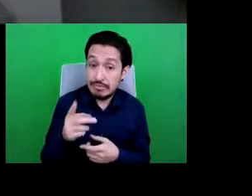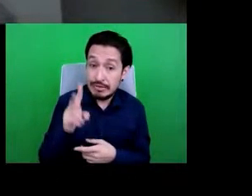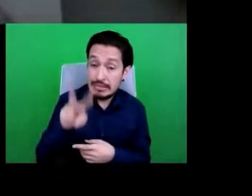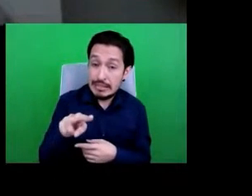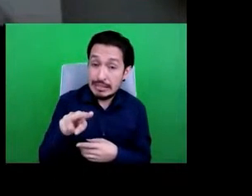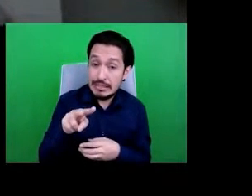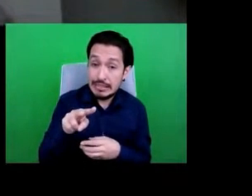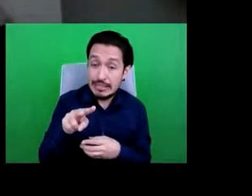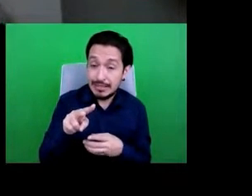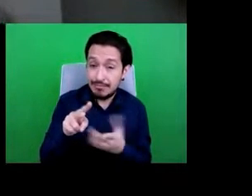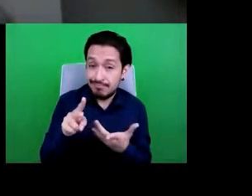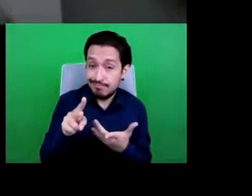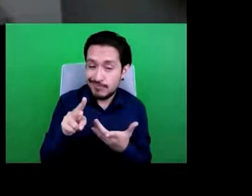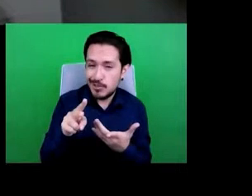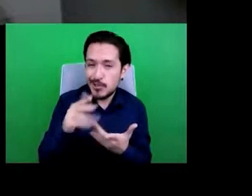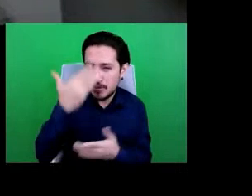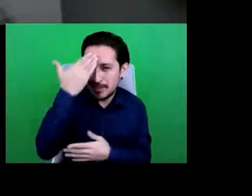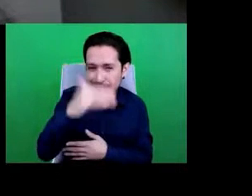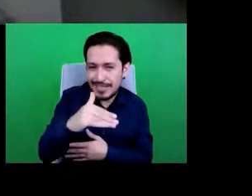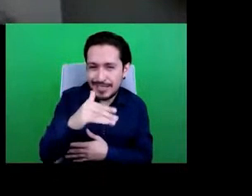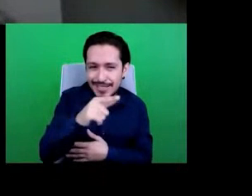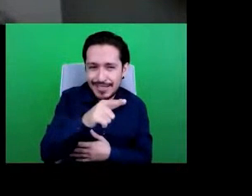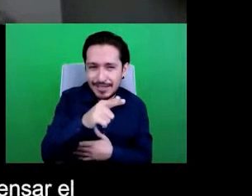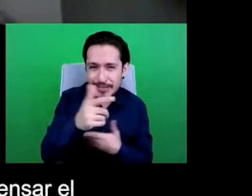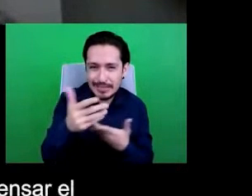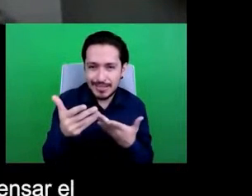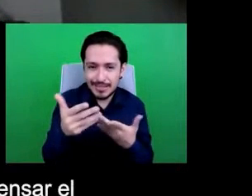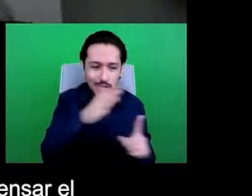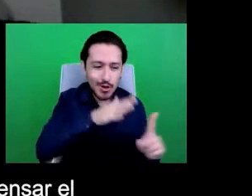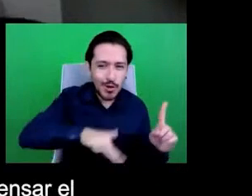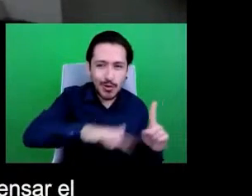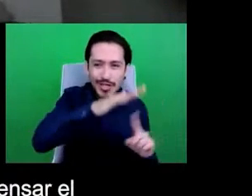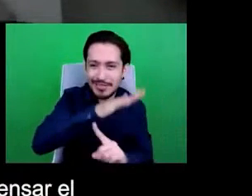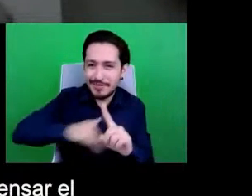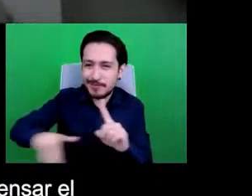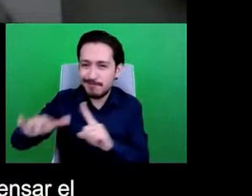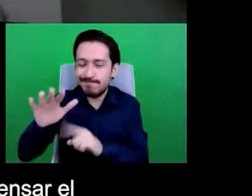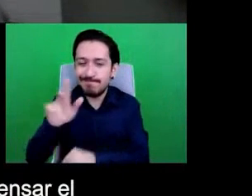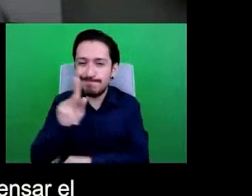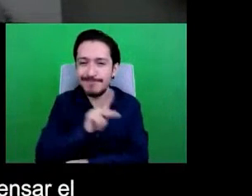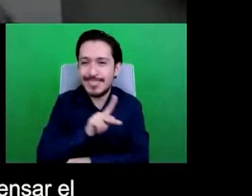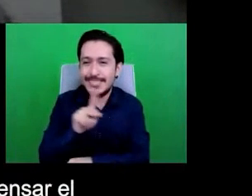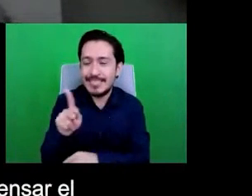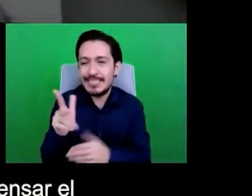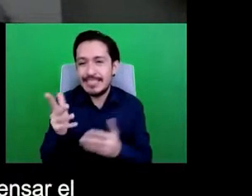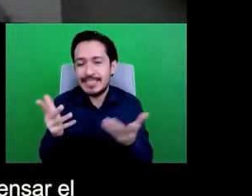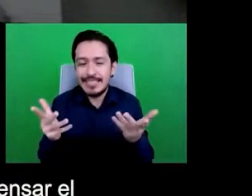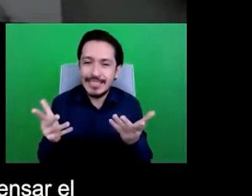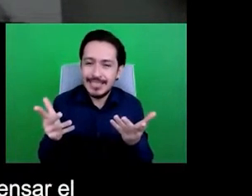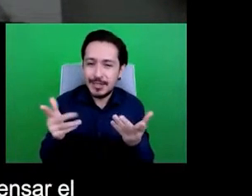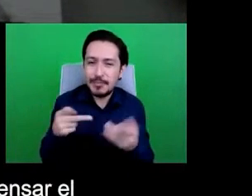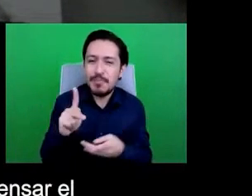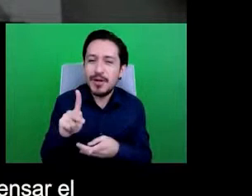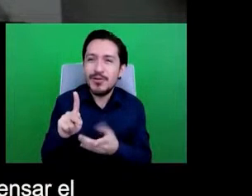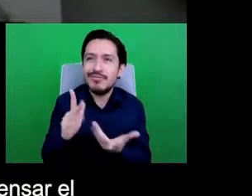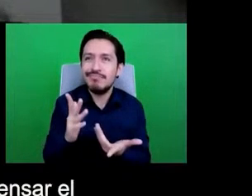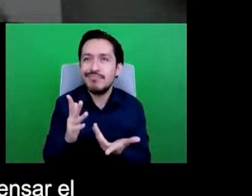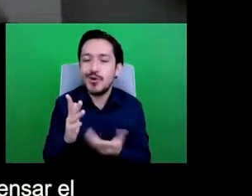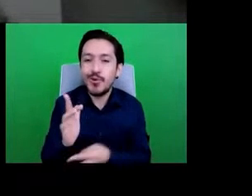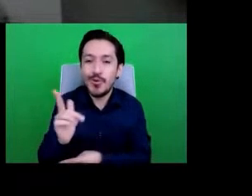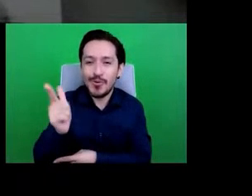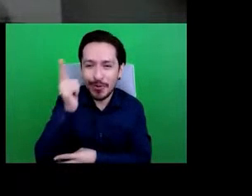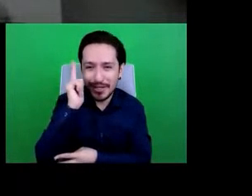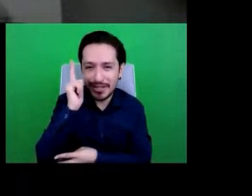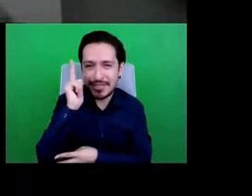contextos no son parecidos y nunca lo serán, no, nos da un poco de esperanza de que es posible pensar el mundo de manera